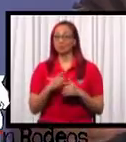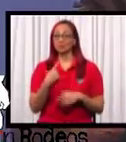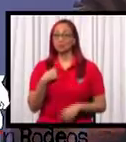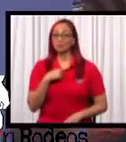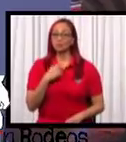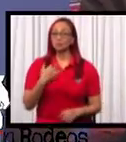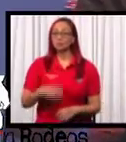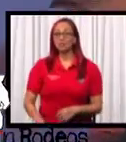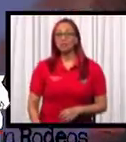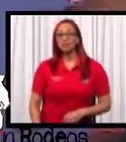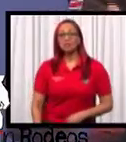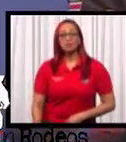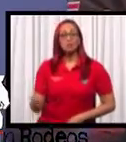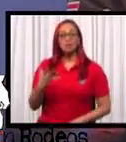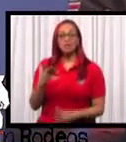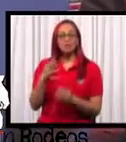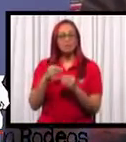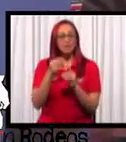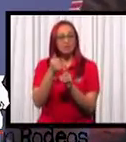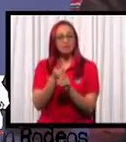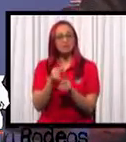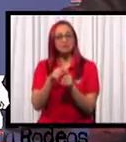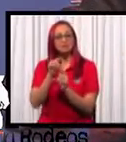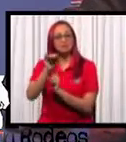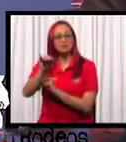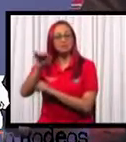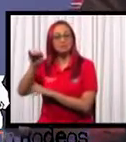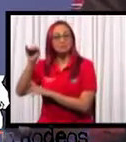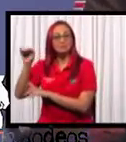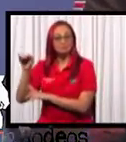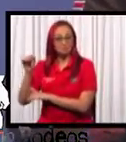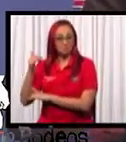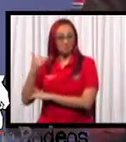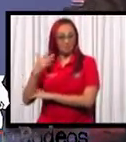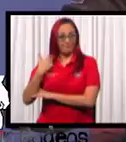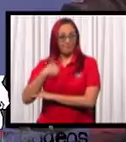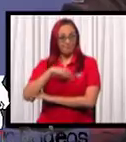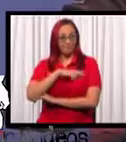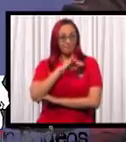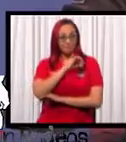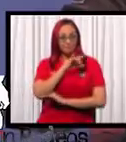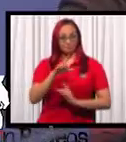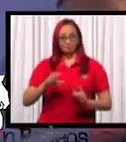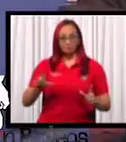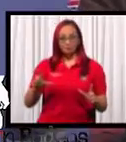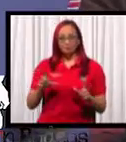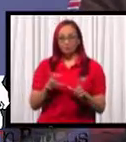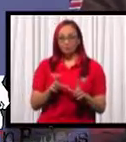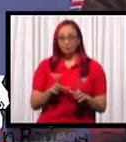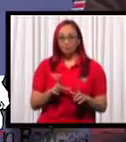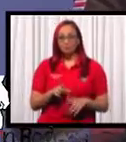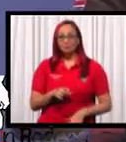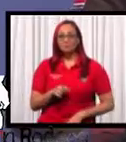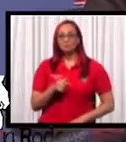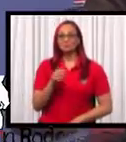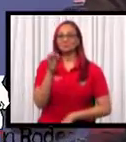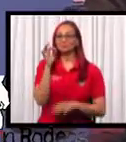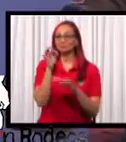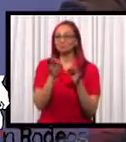más de esto. O sea, advertimos que nosotros como sector sensible, más